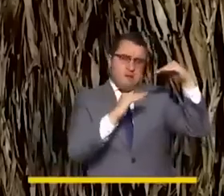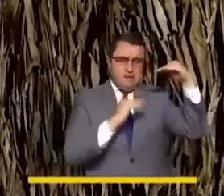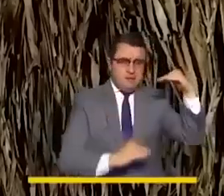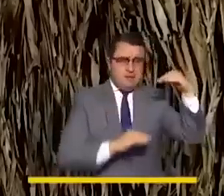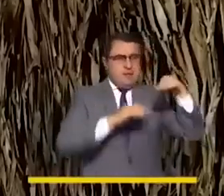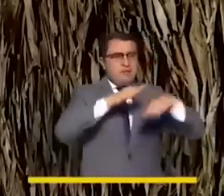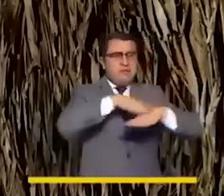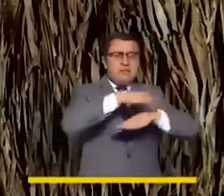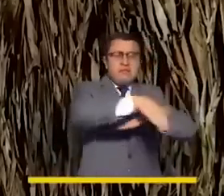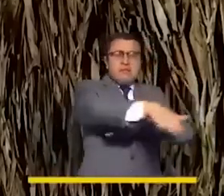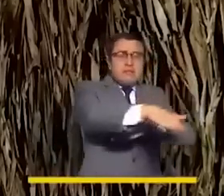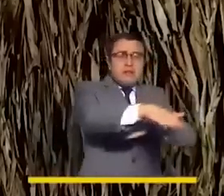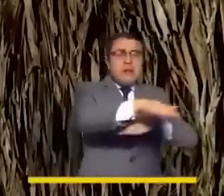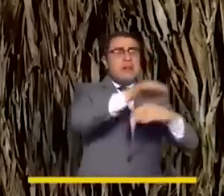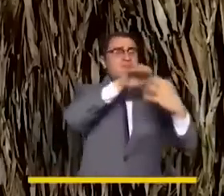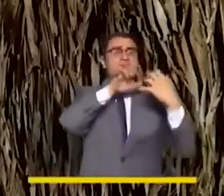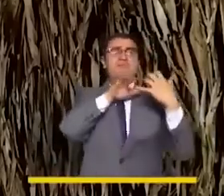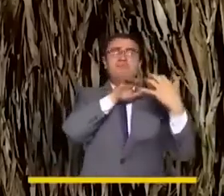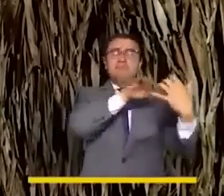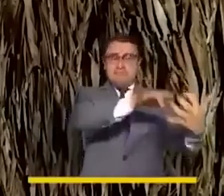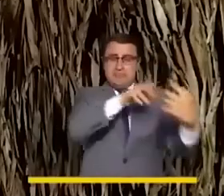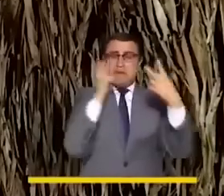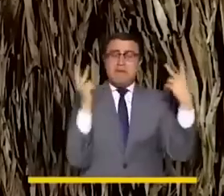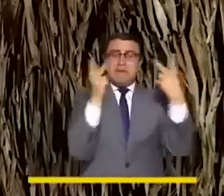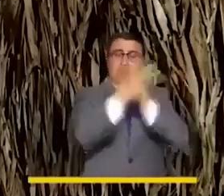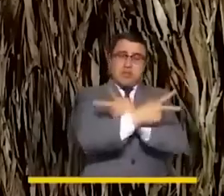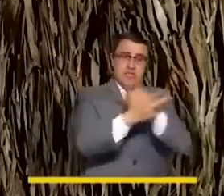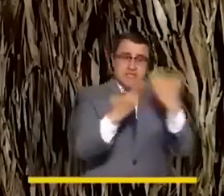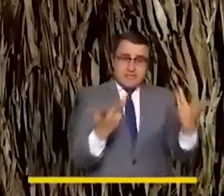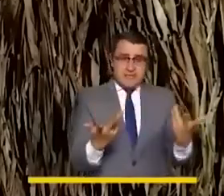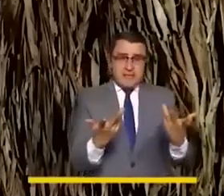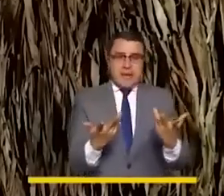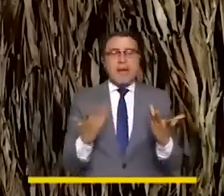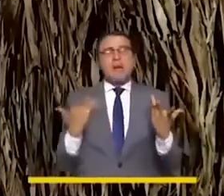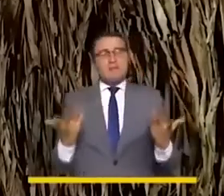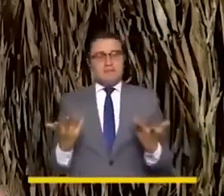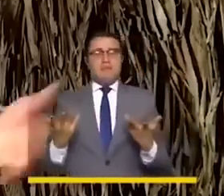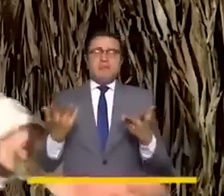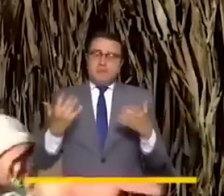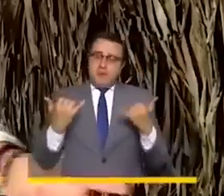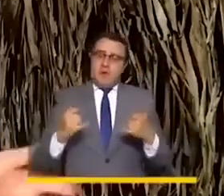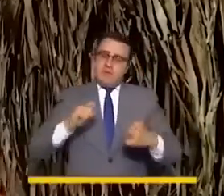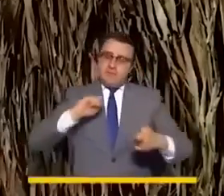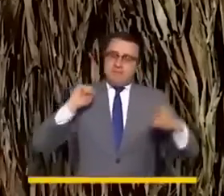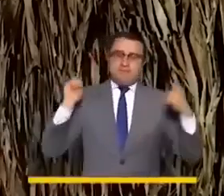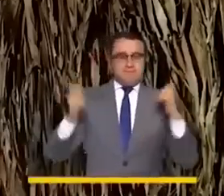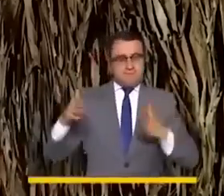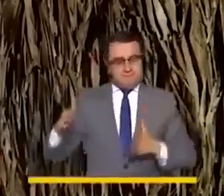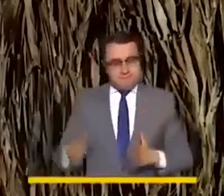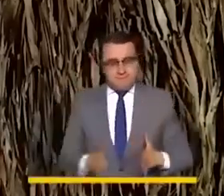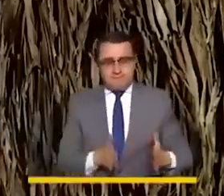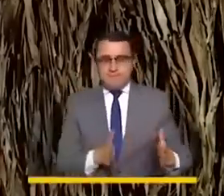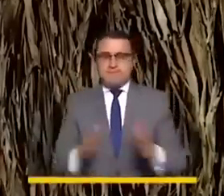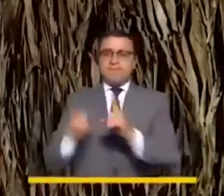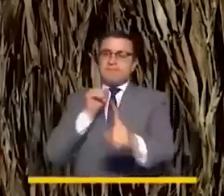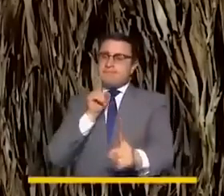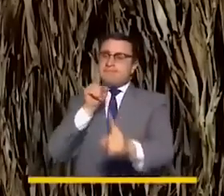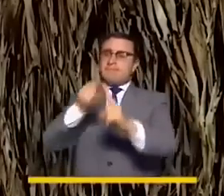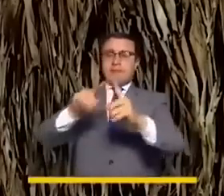desigualdad es la antesala de la violencia. Así que un camino de paz se abre a través de la